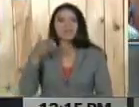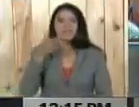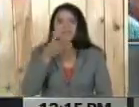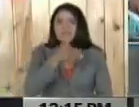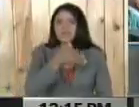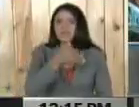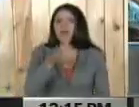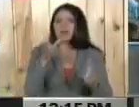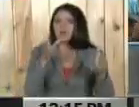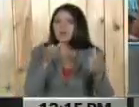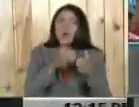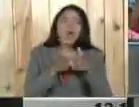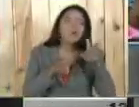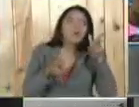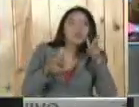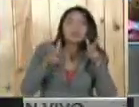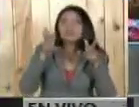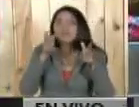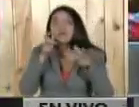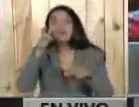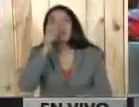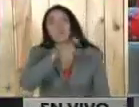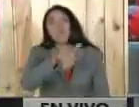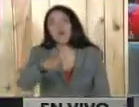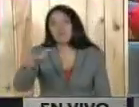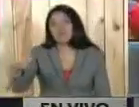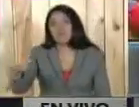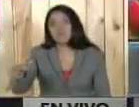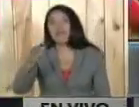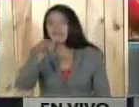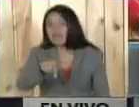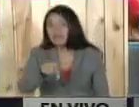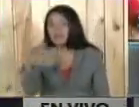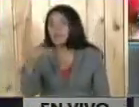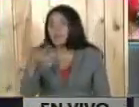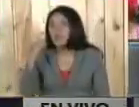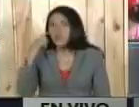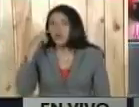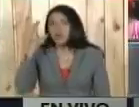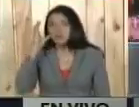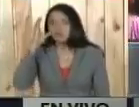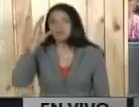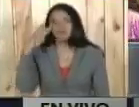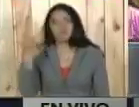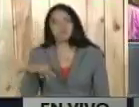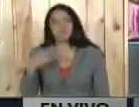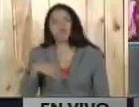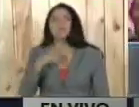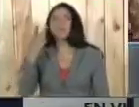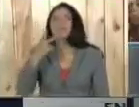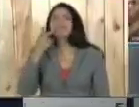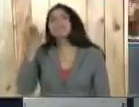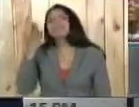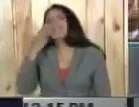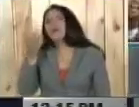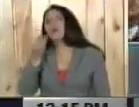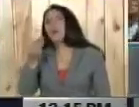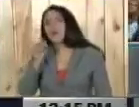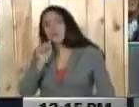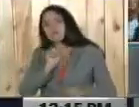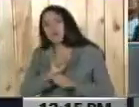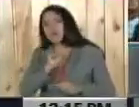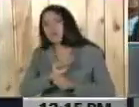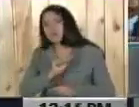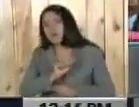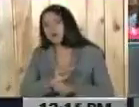en asambleas escuchando la crítica del pueblo? Y el pueblo ha acumulado una cultura política y sabe cómo hacer la crítica, dónde hacerla, y